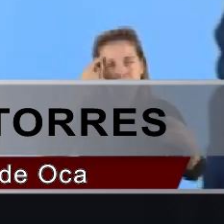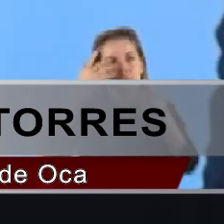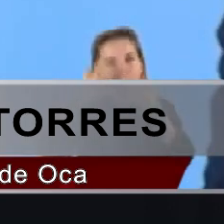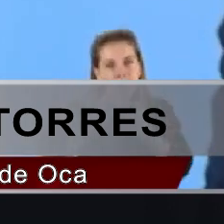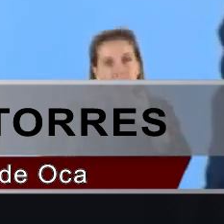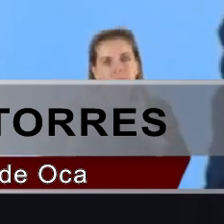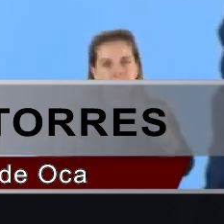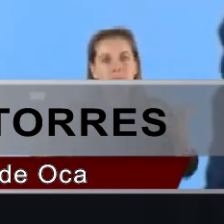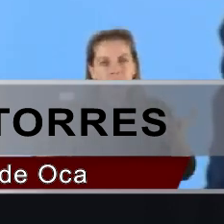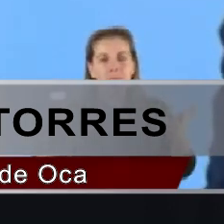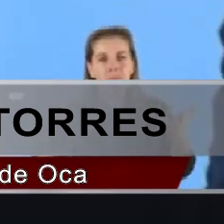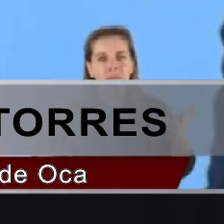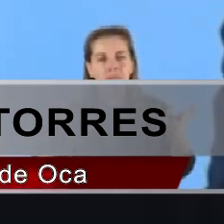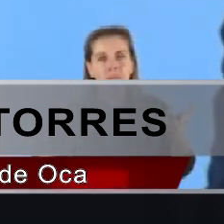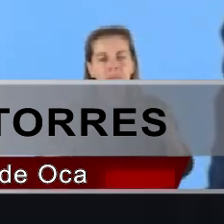esa